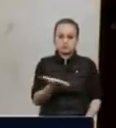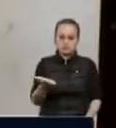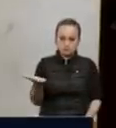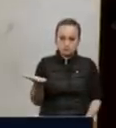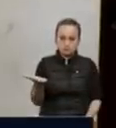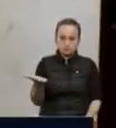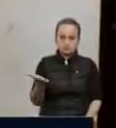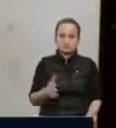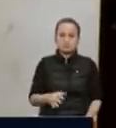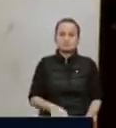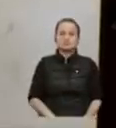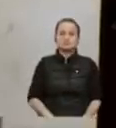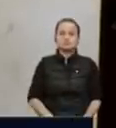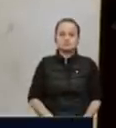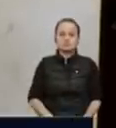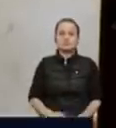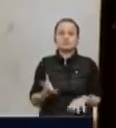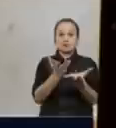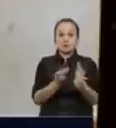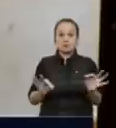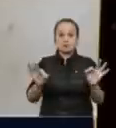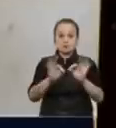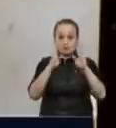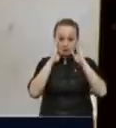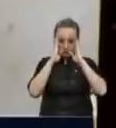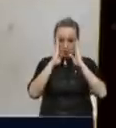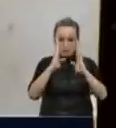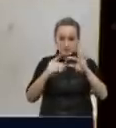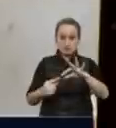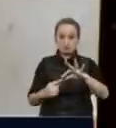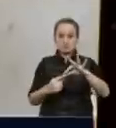y que merece una atención especial